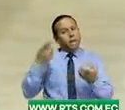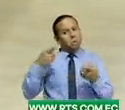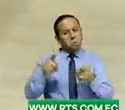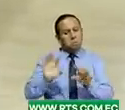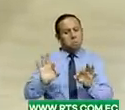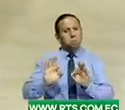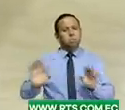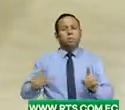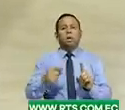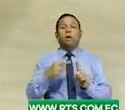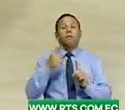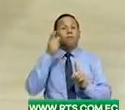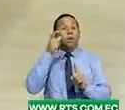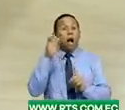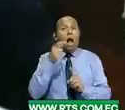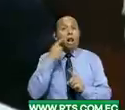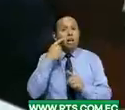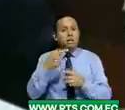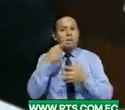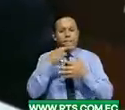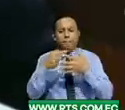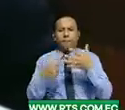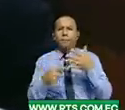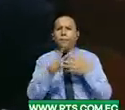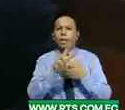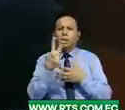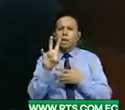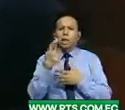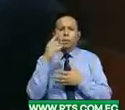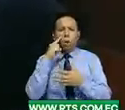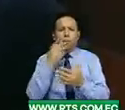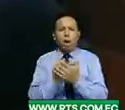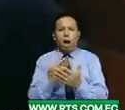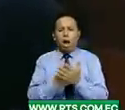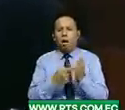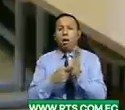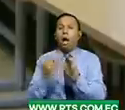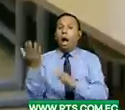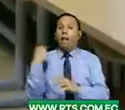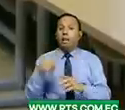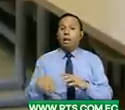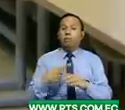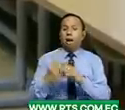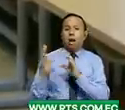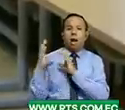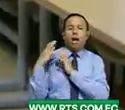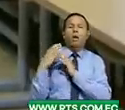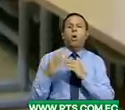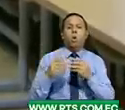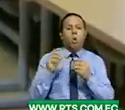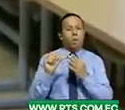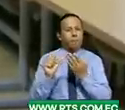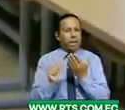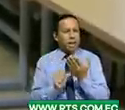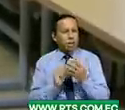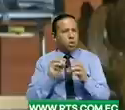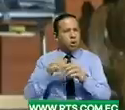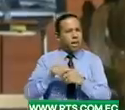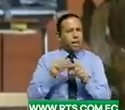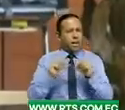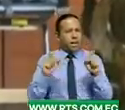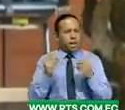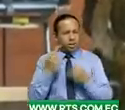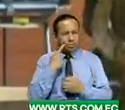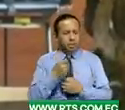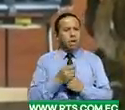presentó 27 elementos contra Vera, quien se desempeñó como ministro de Energía y Minas de abril a octubre del 2022. Uno